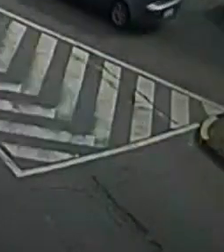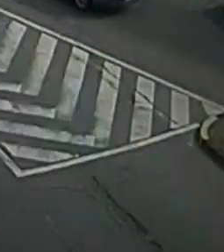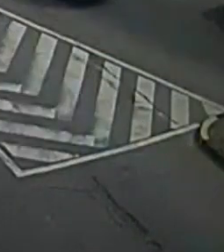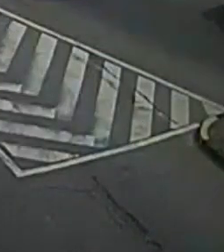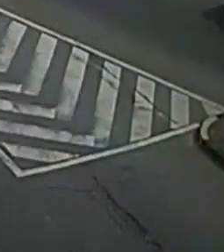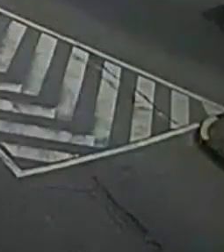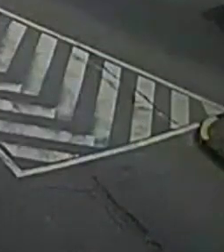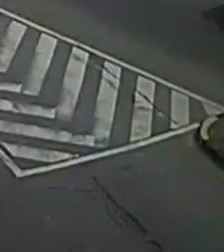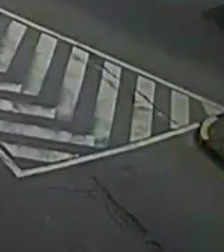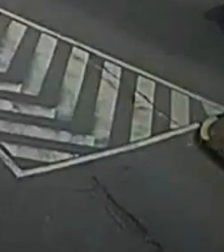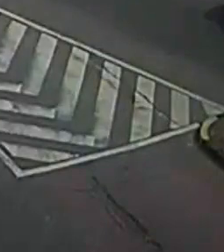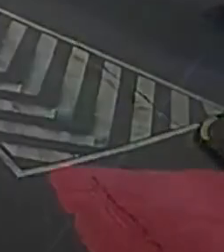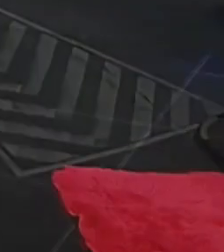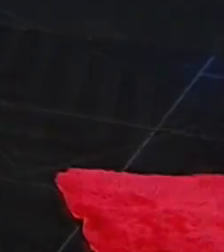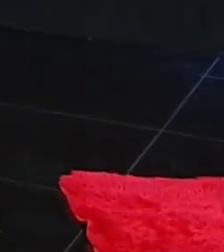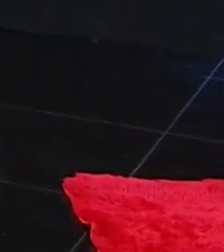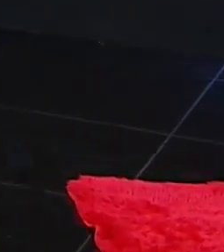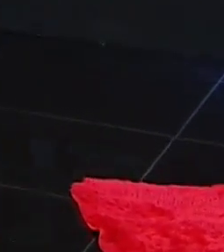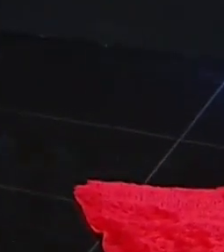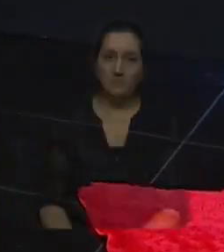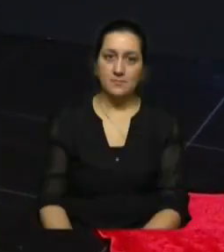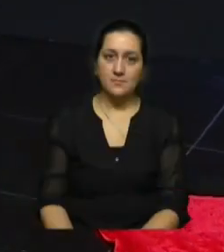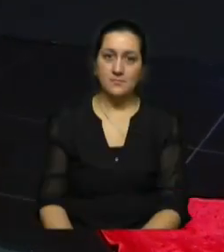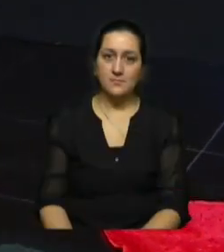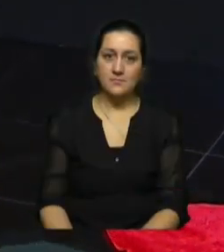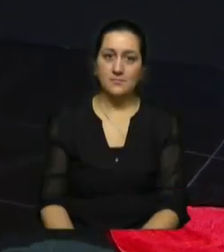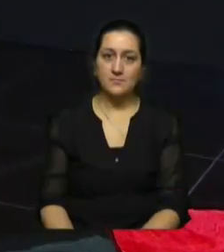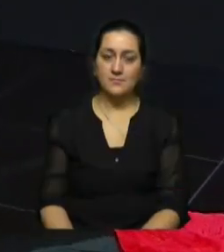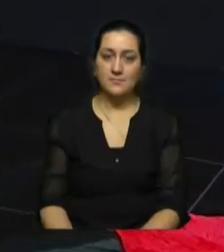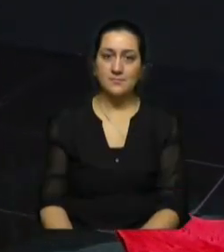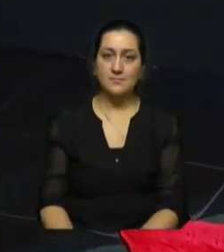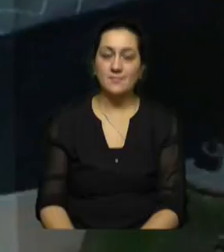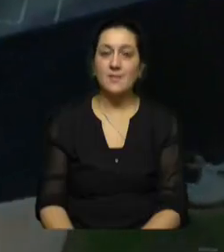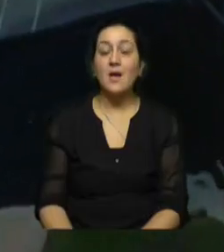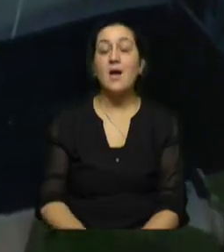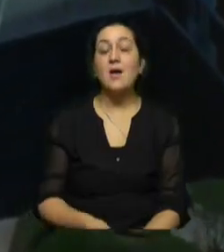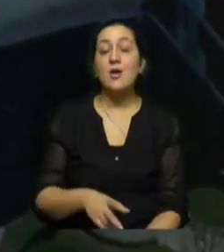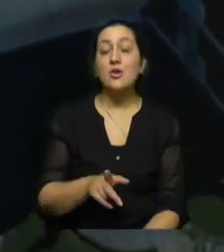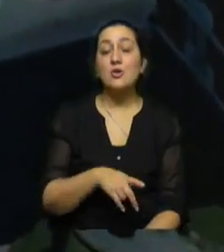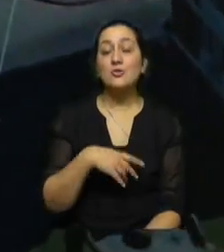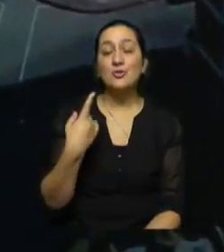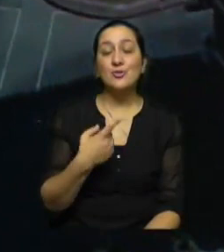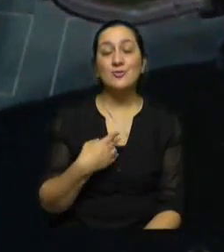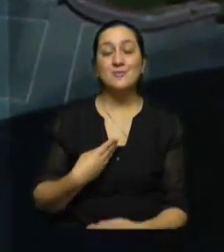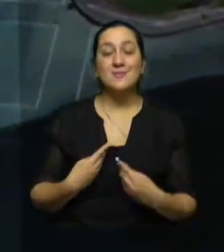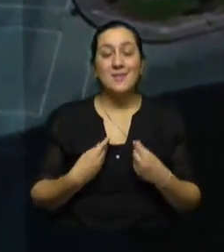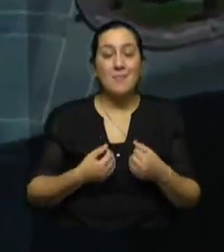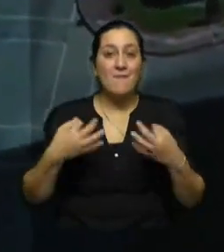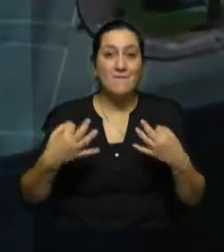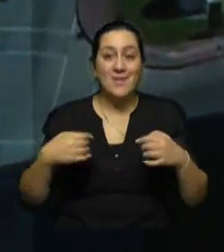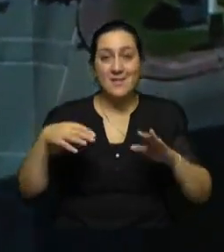Ay, me encanta. Me haces bien. A nosotros nos hace bien este programa, nos hace